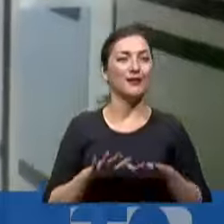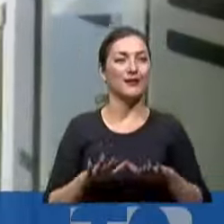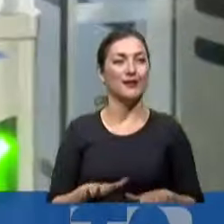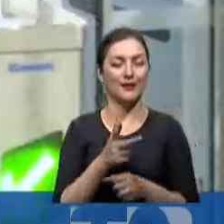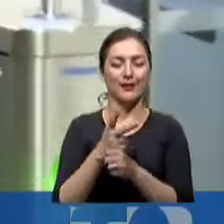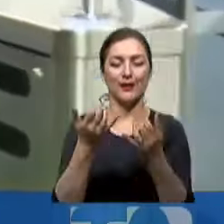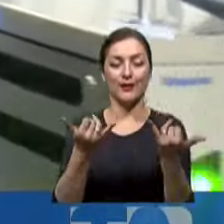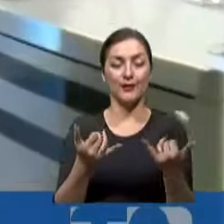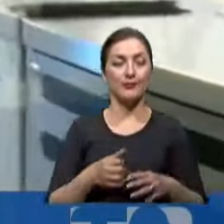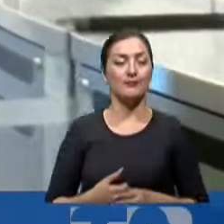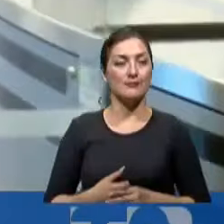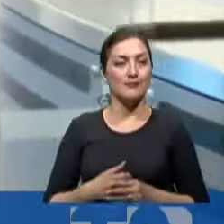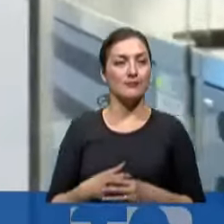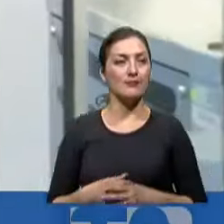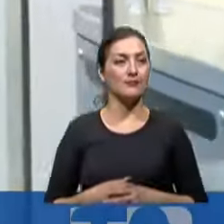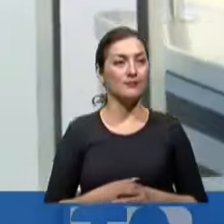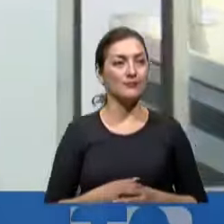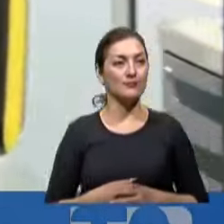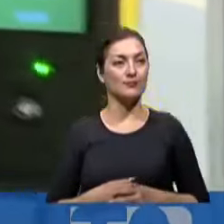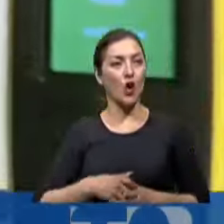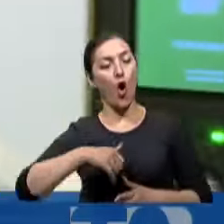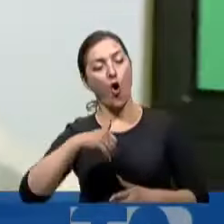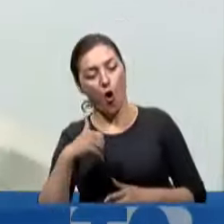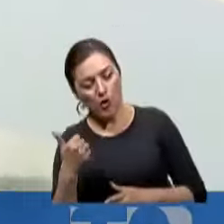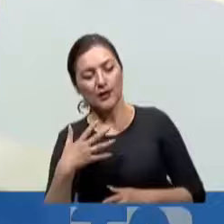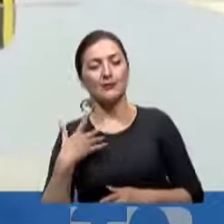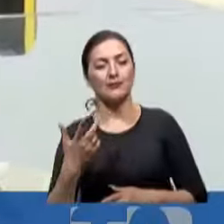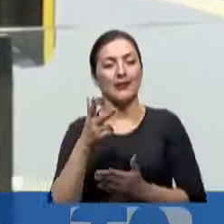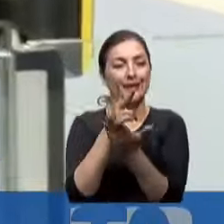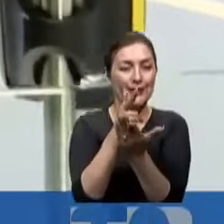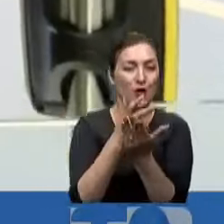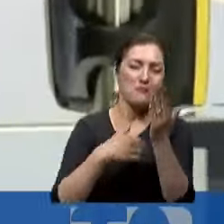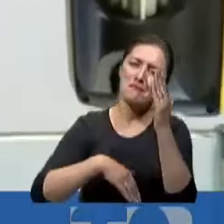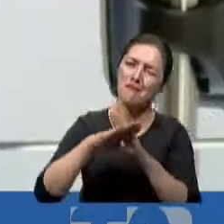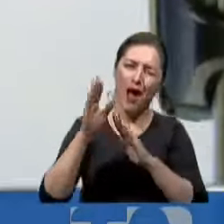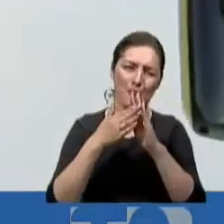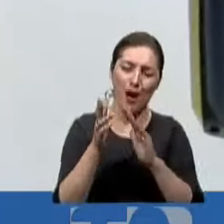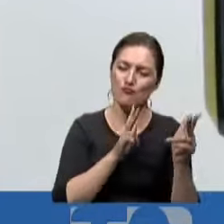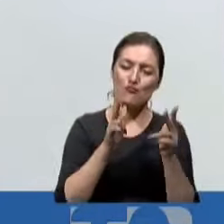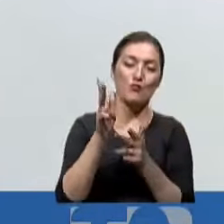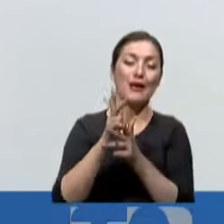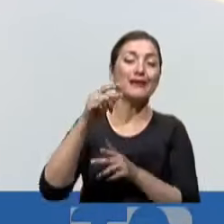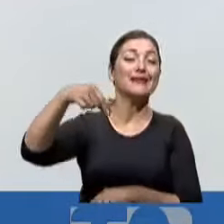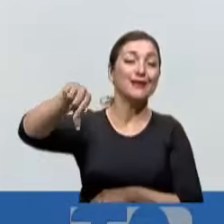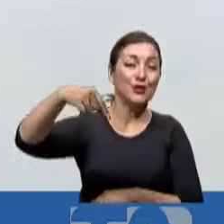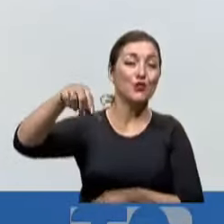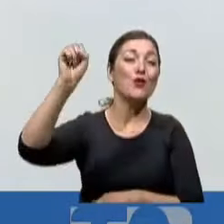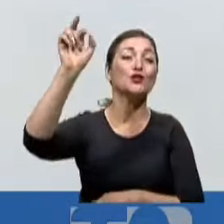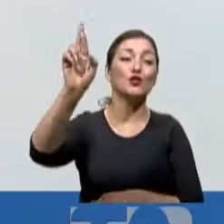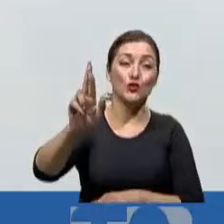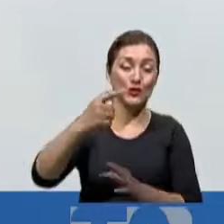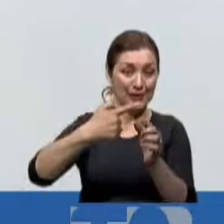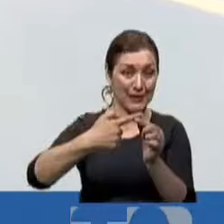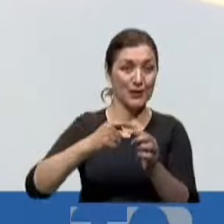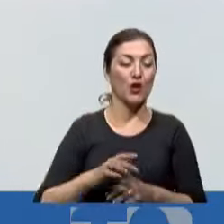encontramos en este momento. Asimismo, otra de las estaciones también que estuvo muy concurrida es Quitumbe, en el sur de